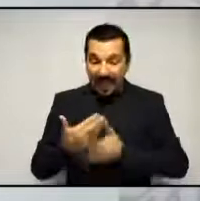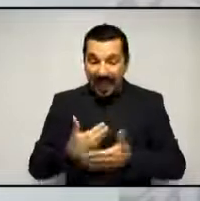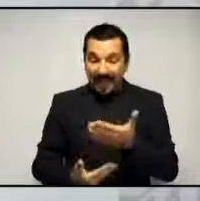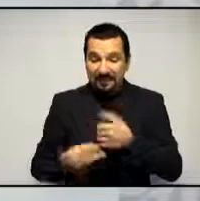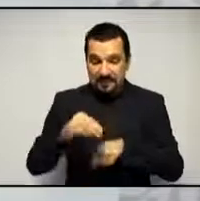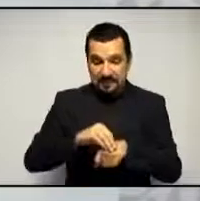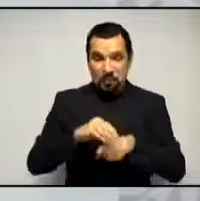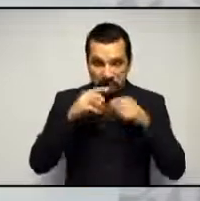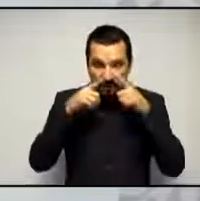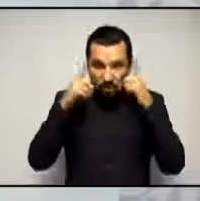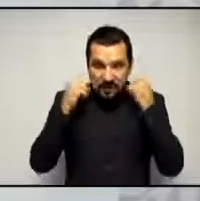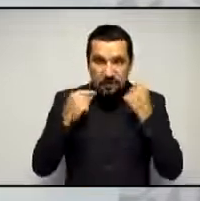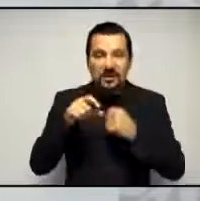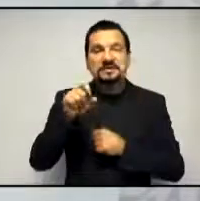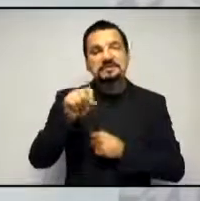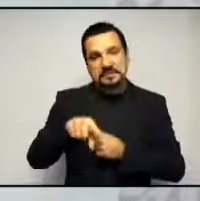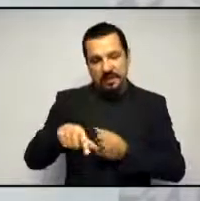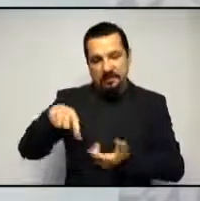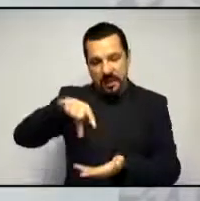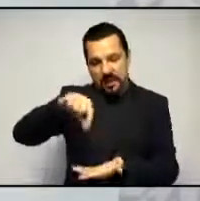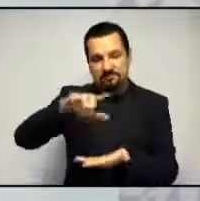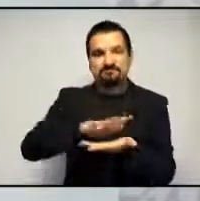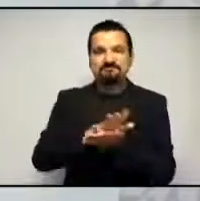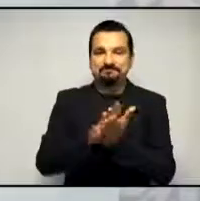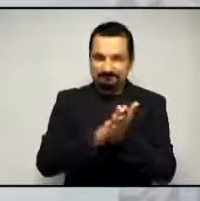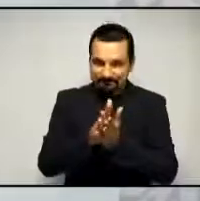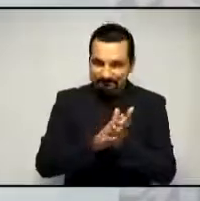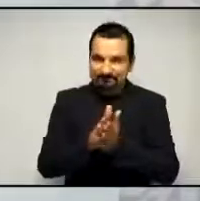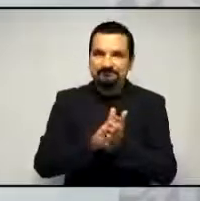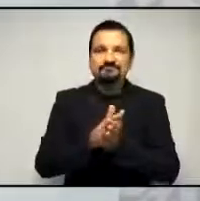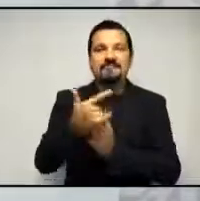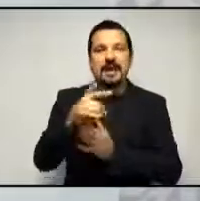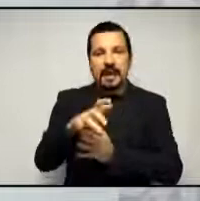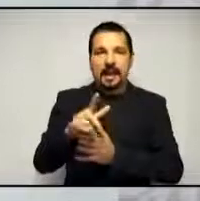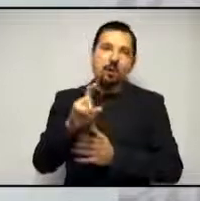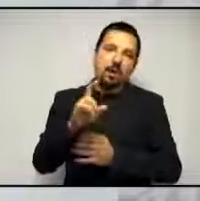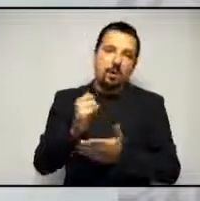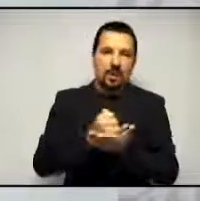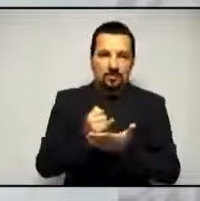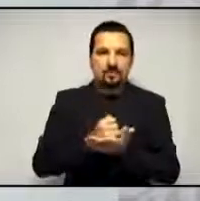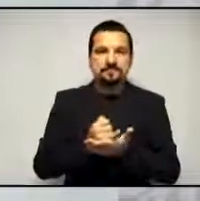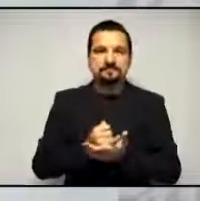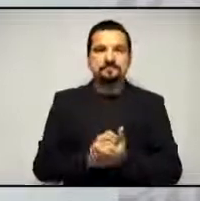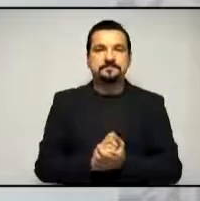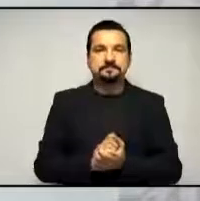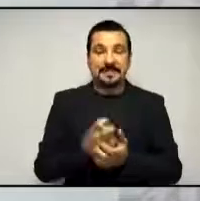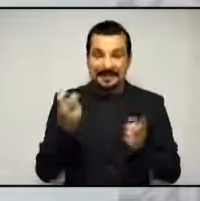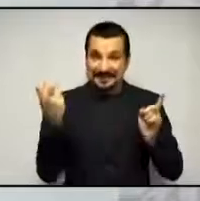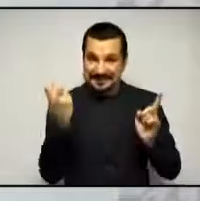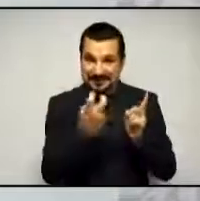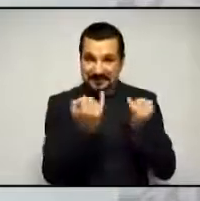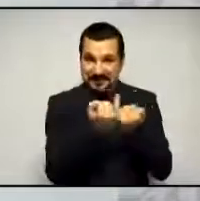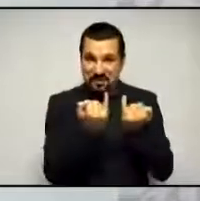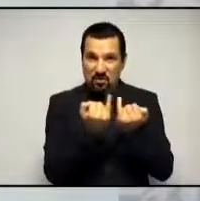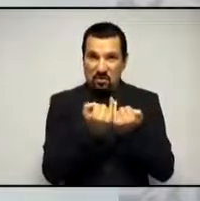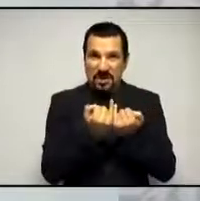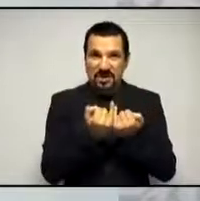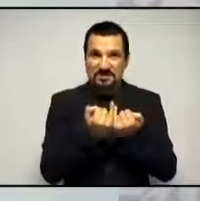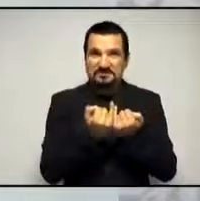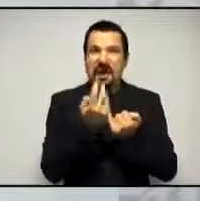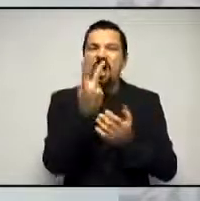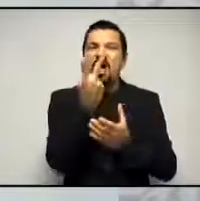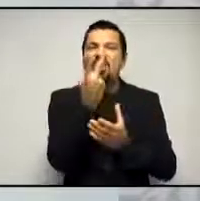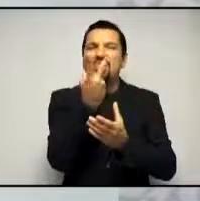la colocación del cubrebocas igual que tienes que hacer la higiene de manos para este tipo de cubrebocas que cubre bocas de doble